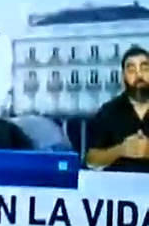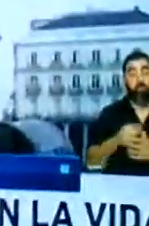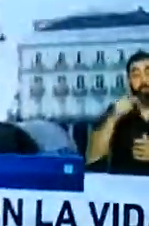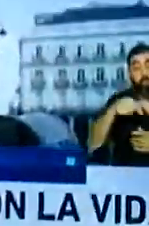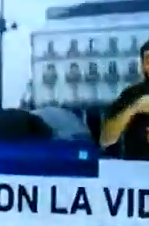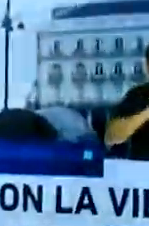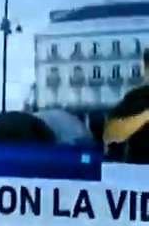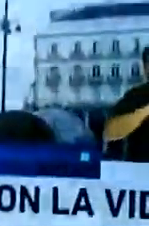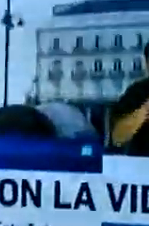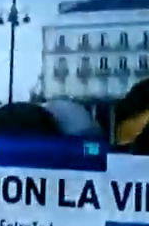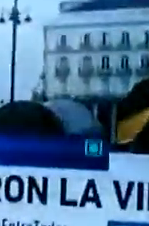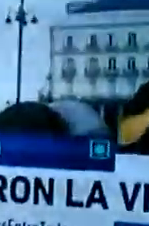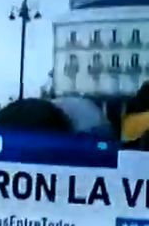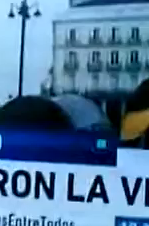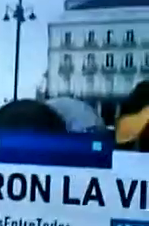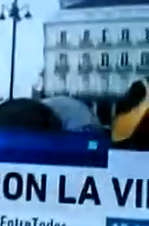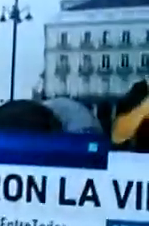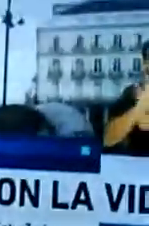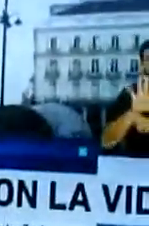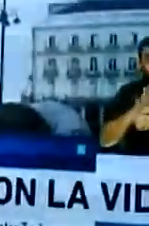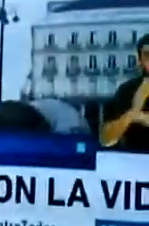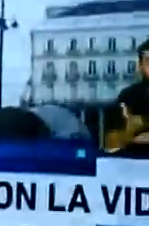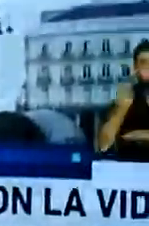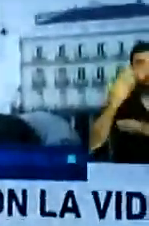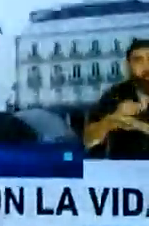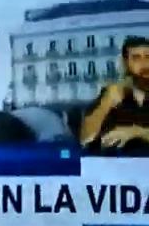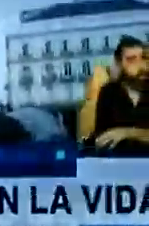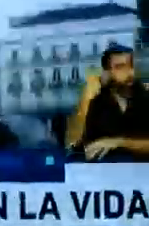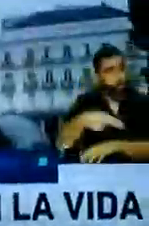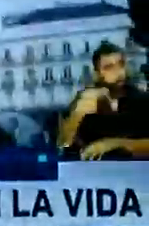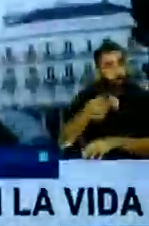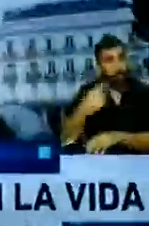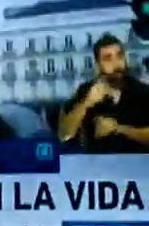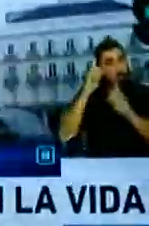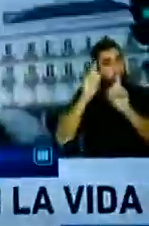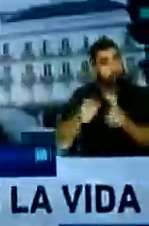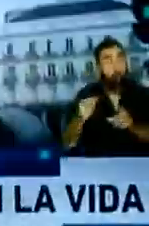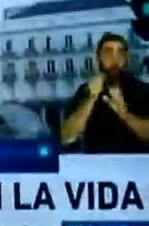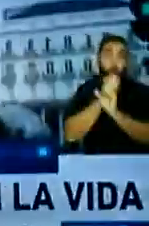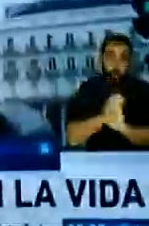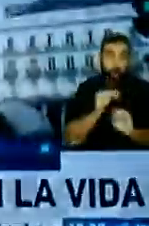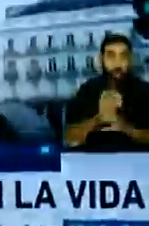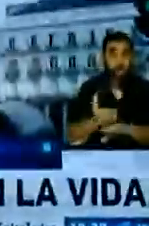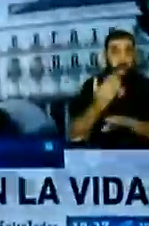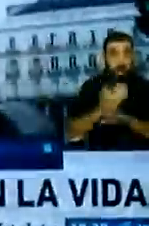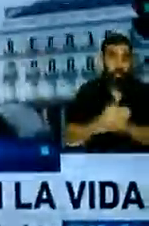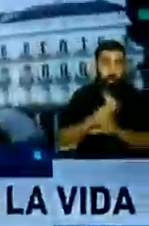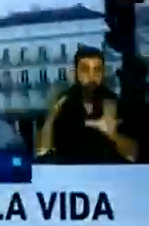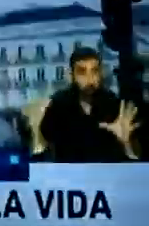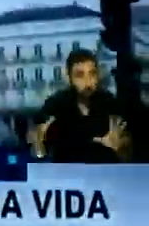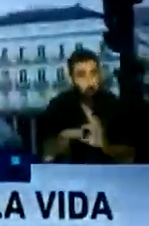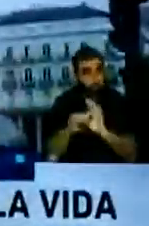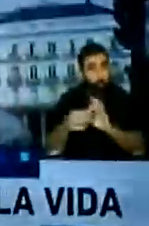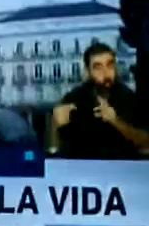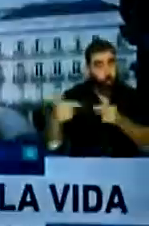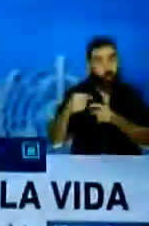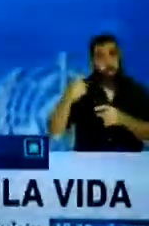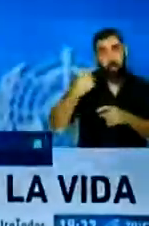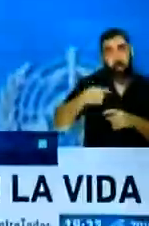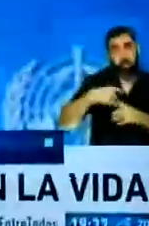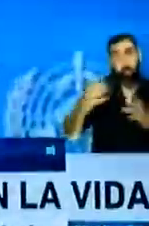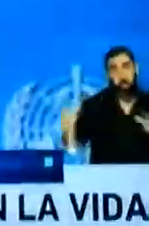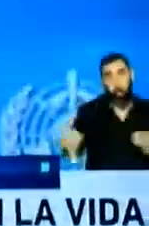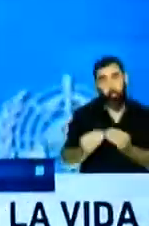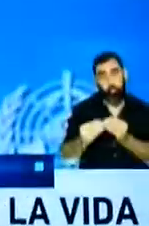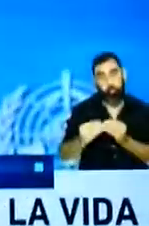Este coronavirus presenta una amenaza sin precedentes, pero también es una ocasión sin precedentes para unirnos contra un enemigo común,